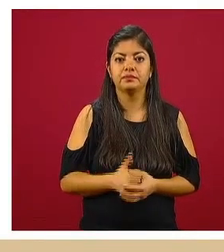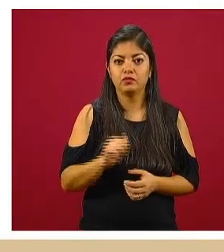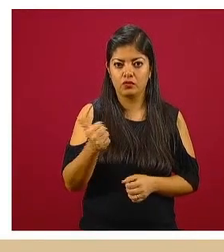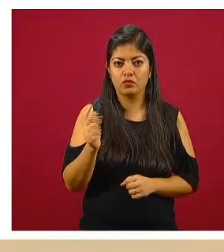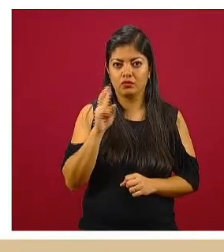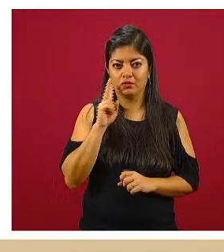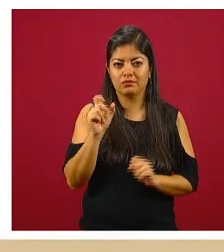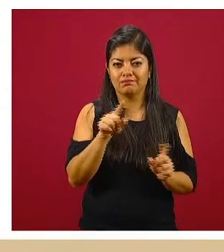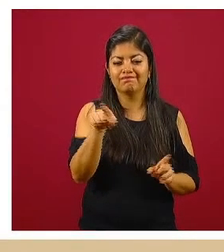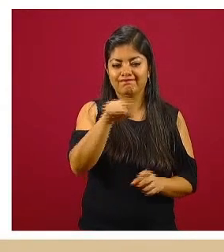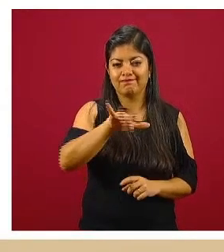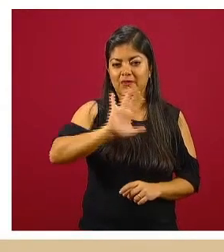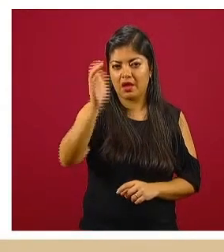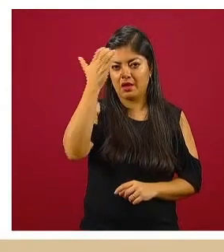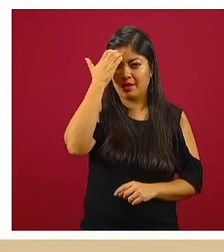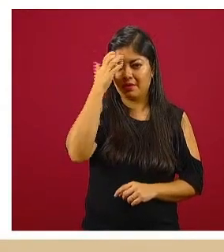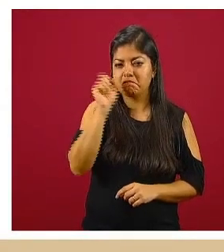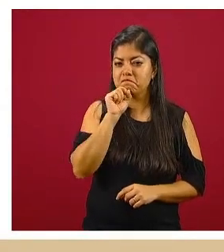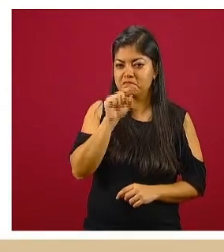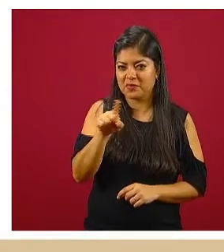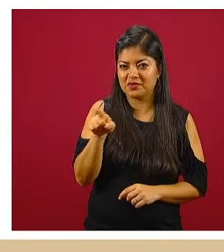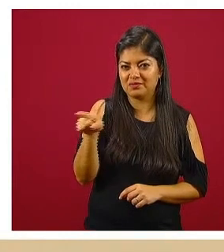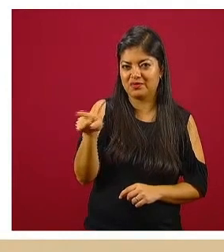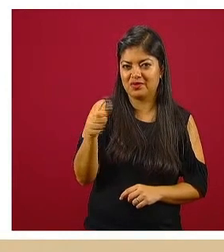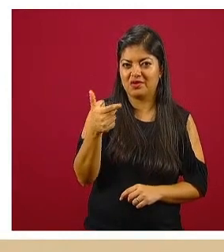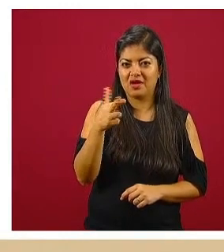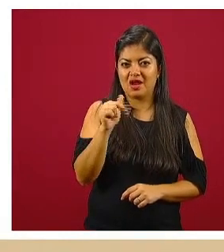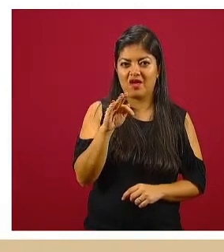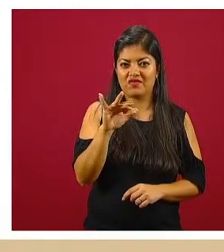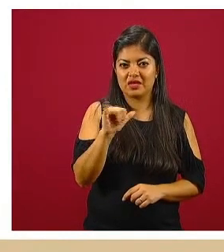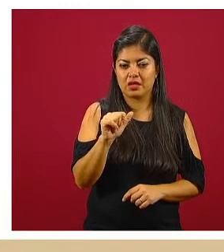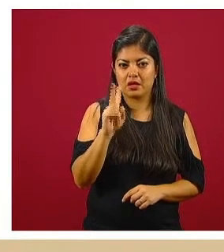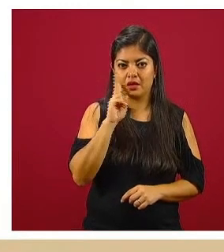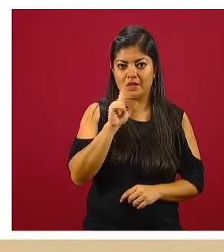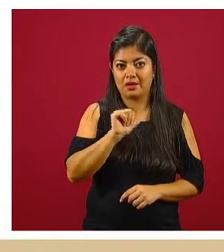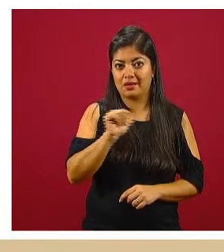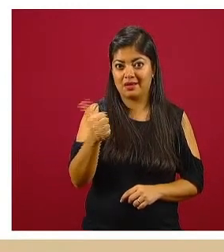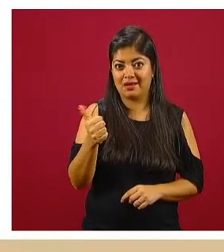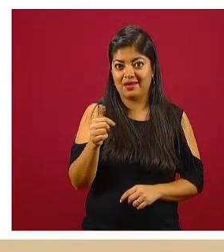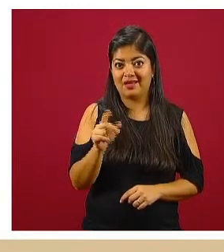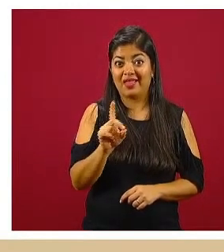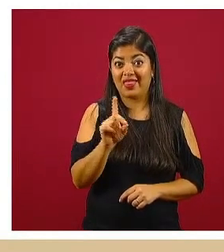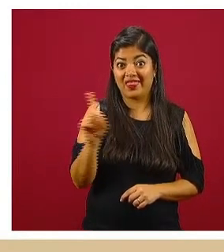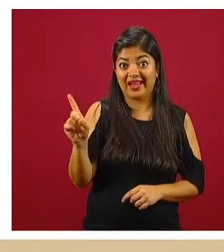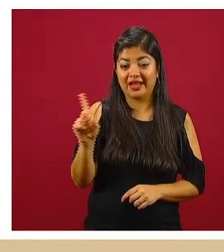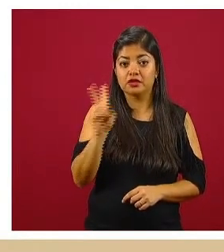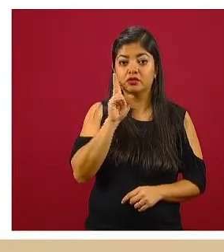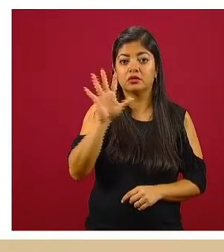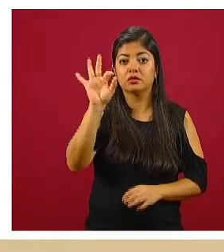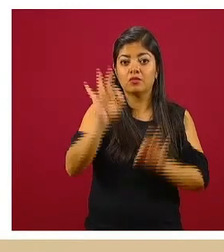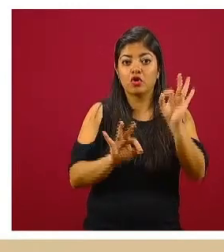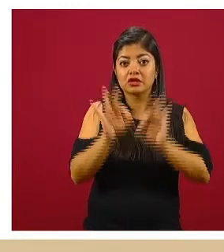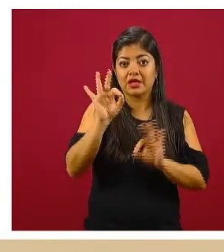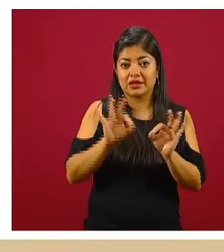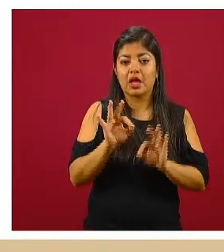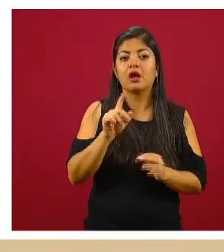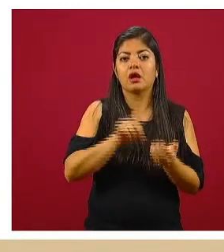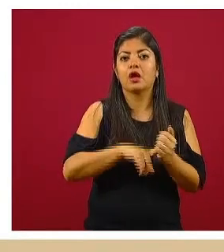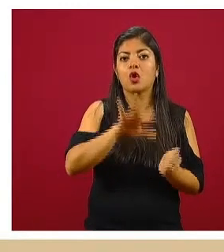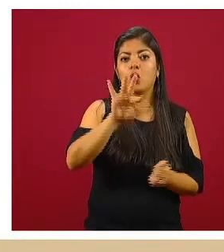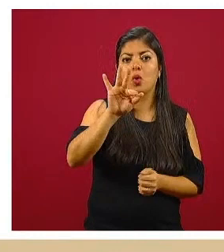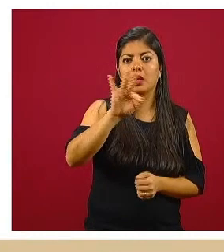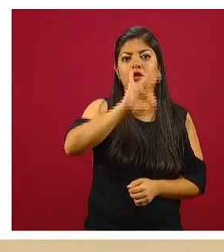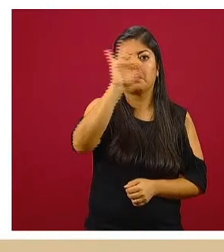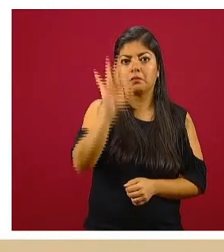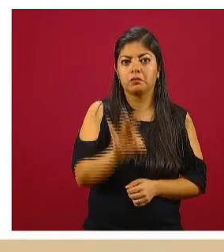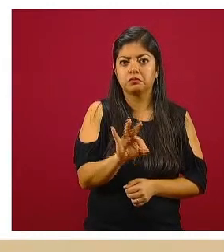están ustedes familiarizadas y familiarizados con ella, en el extremo derecho se ve el porcentaje nacional. 40% de las